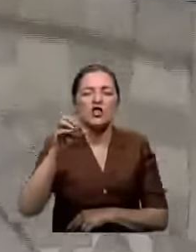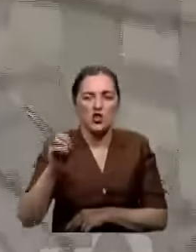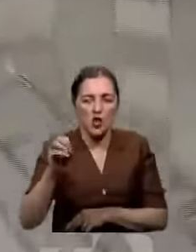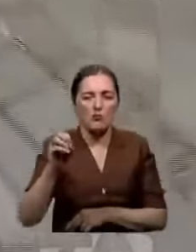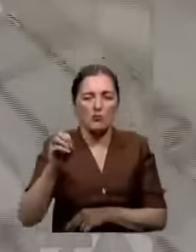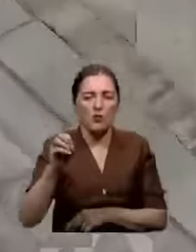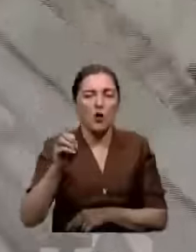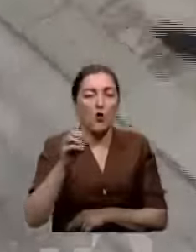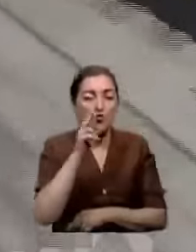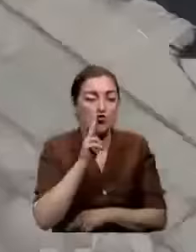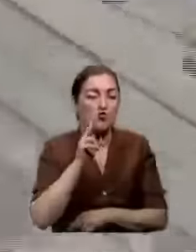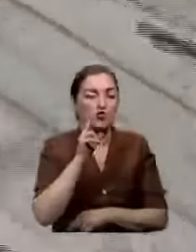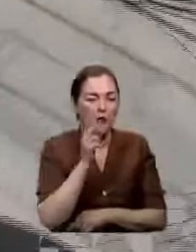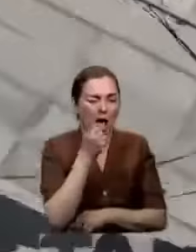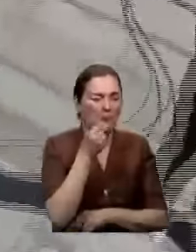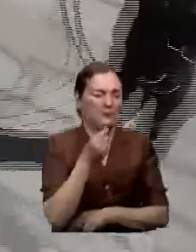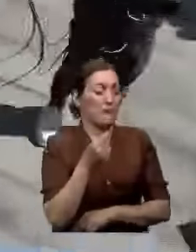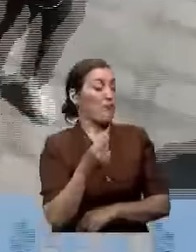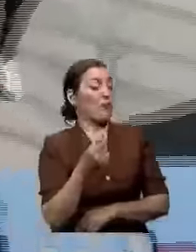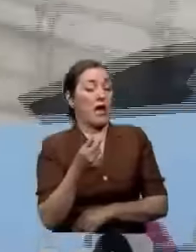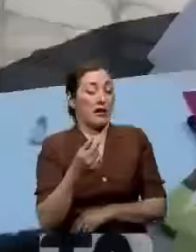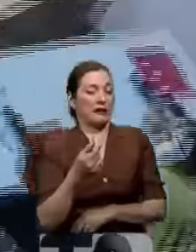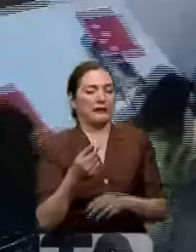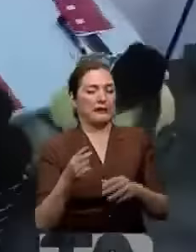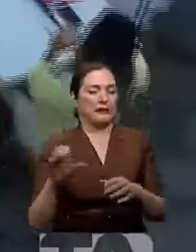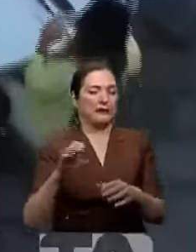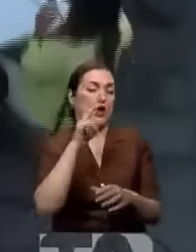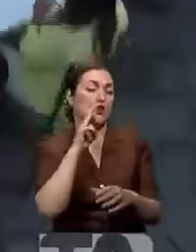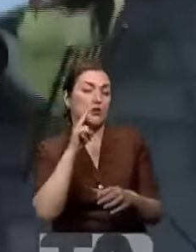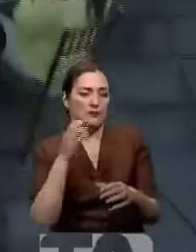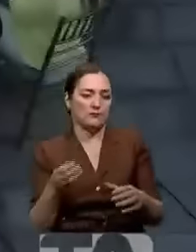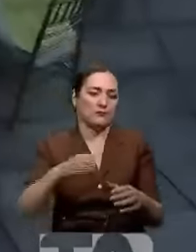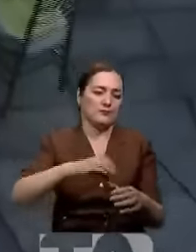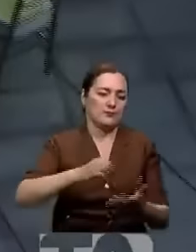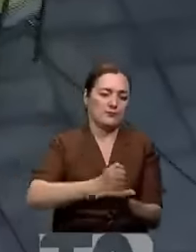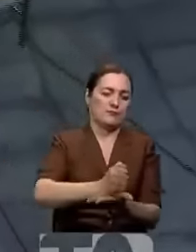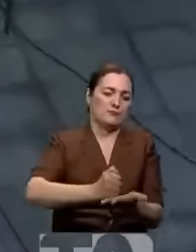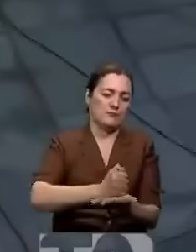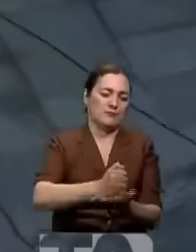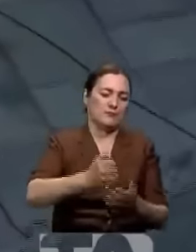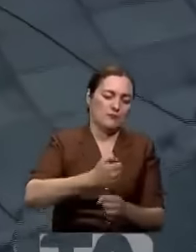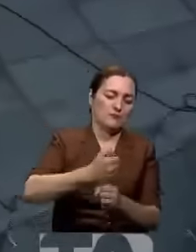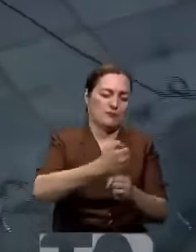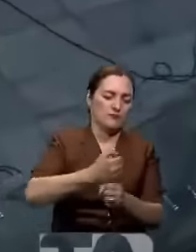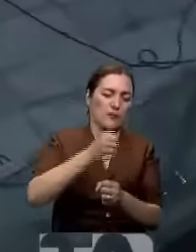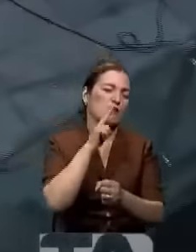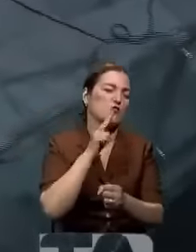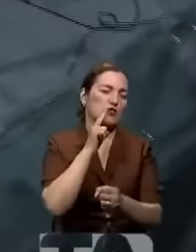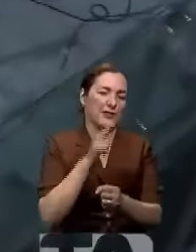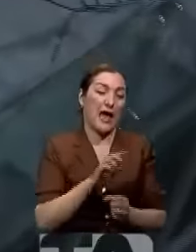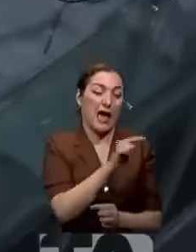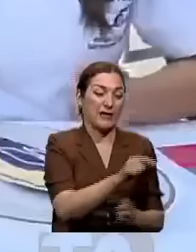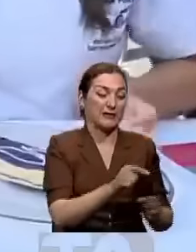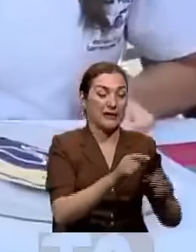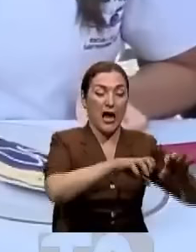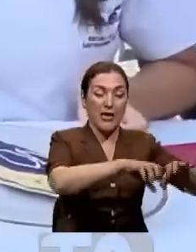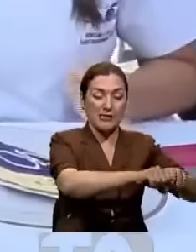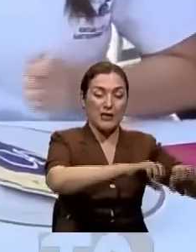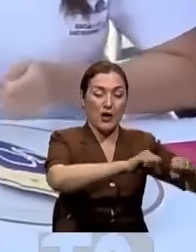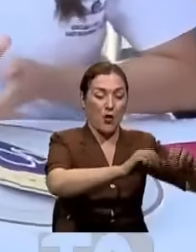que es una fruta un poco cítrica, y hemos logrado con la caramelización hacerle mucho más dulce, y hace un juego perfecto con la